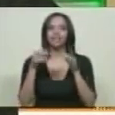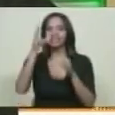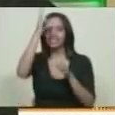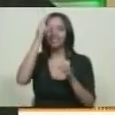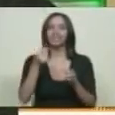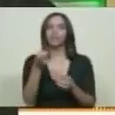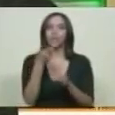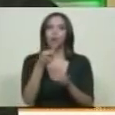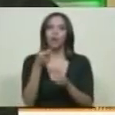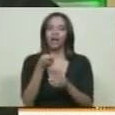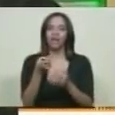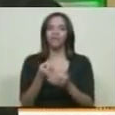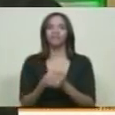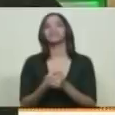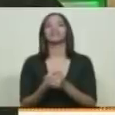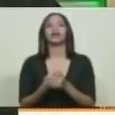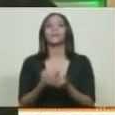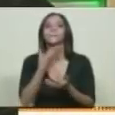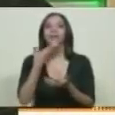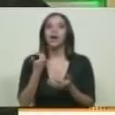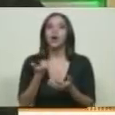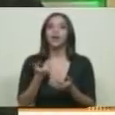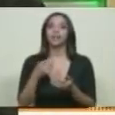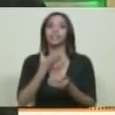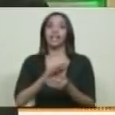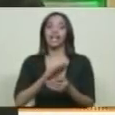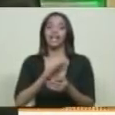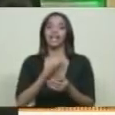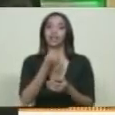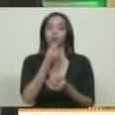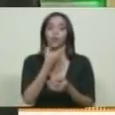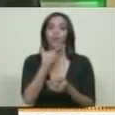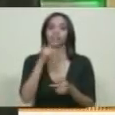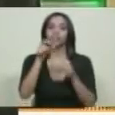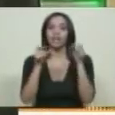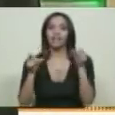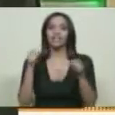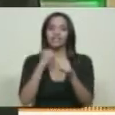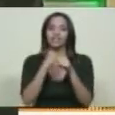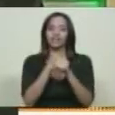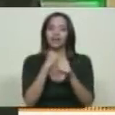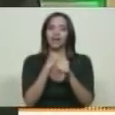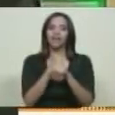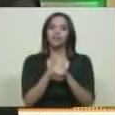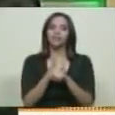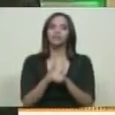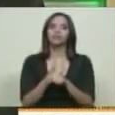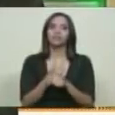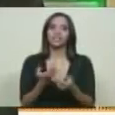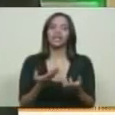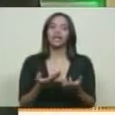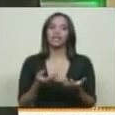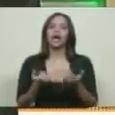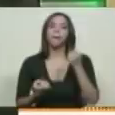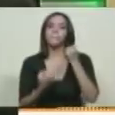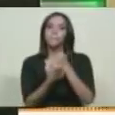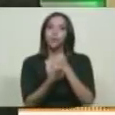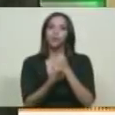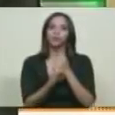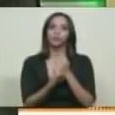mejorar las dotaciones y que tanto el alcalde como Linda, como otra gente que está trabajando por Chichiriviche, necesitan un apoyo de las